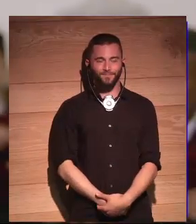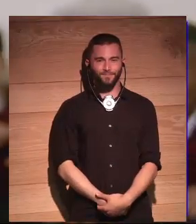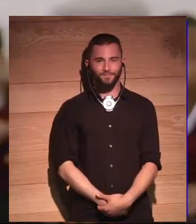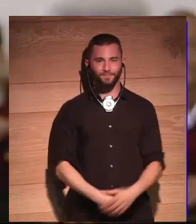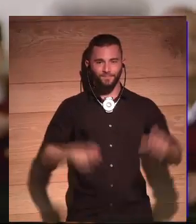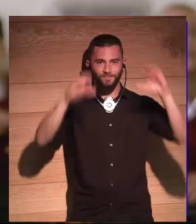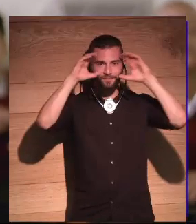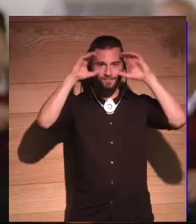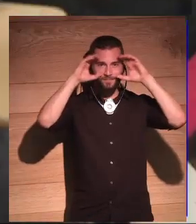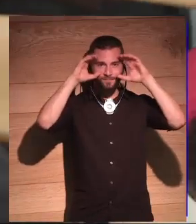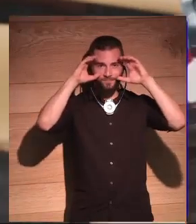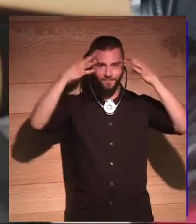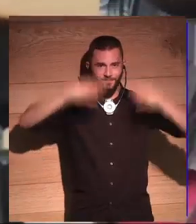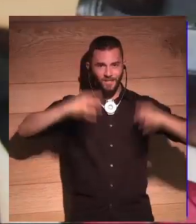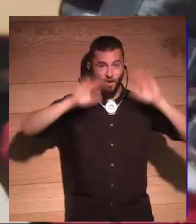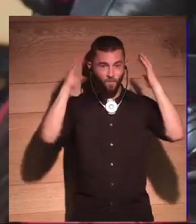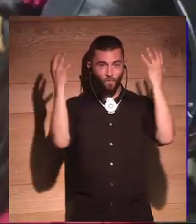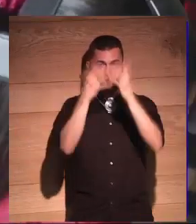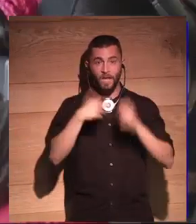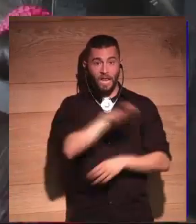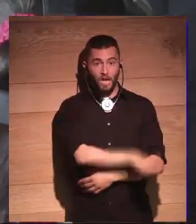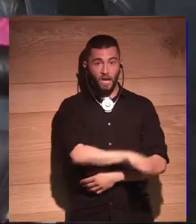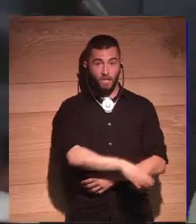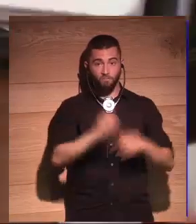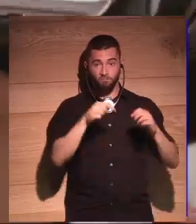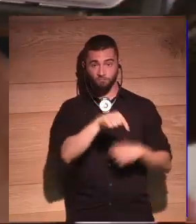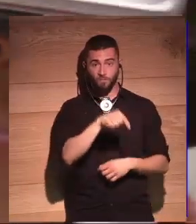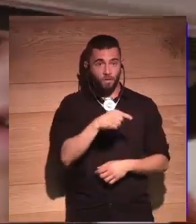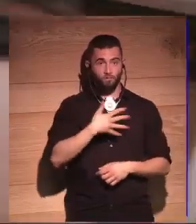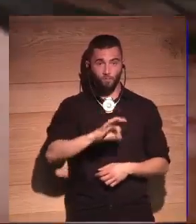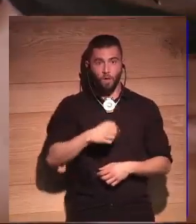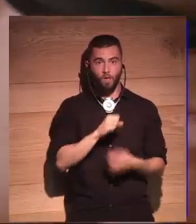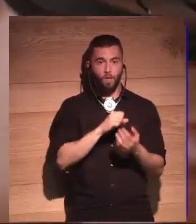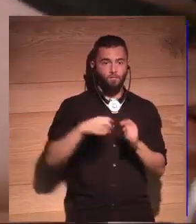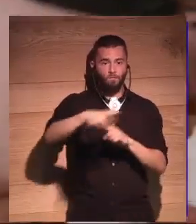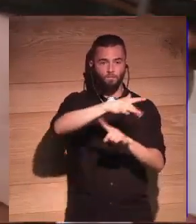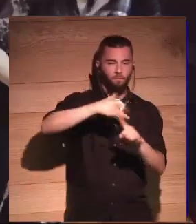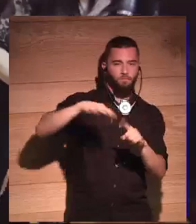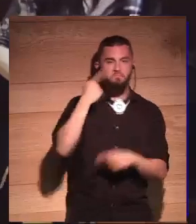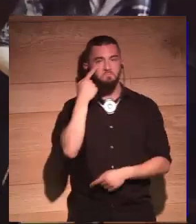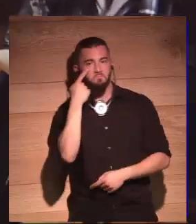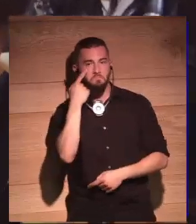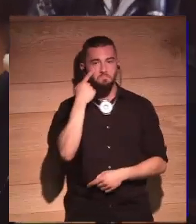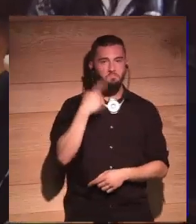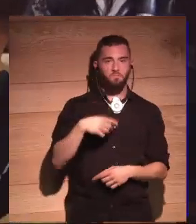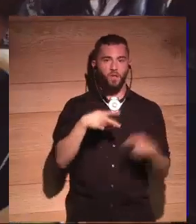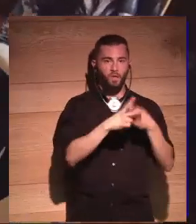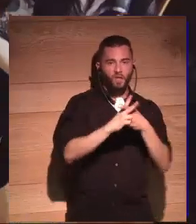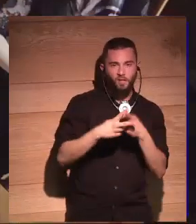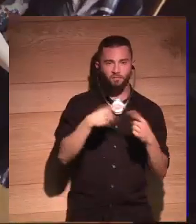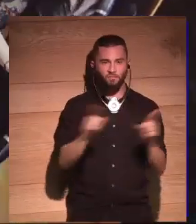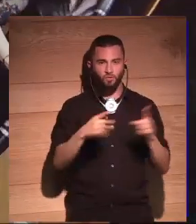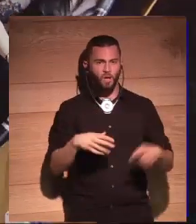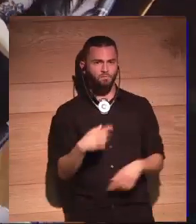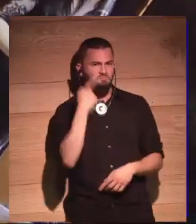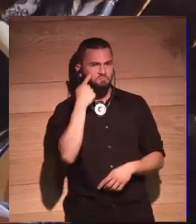Gafas de realidad virtual, que el niño en cuestión se pueda pasear por el escenario, pueda acercarse a los instrumentos, verlos de